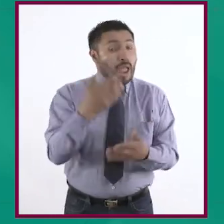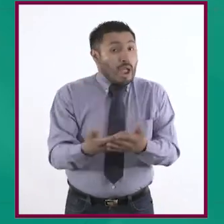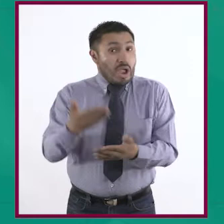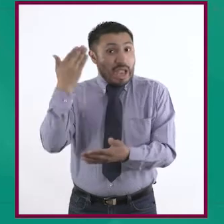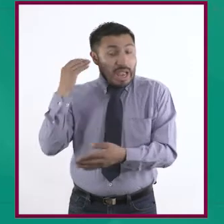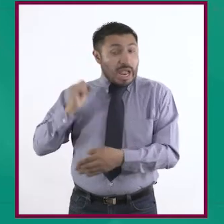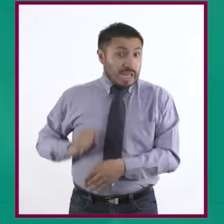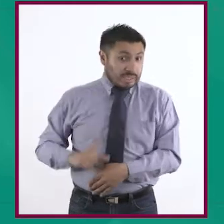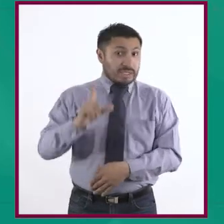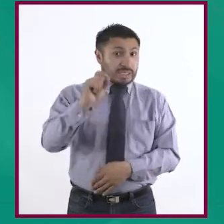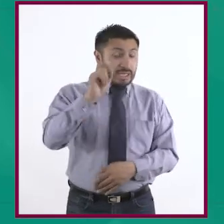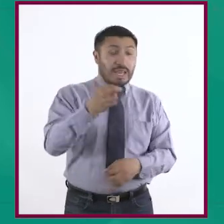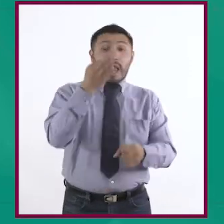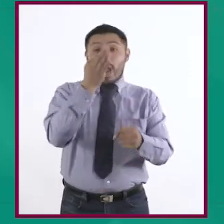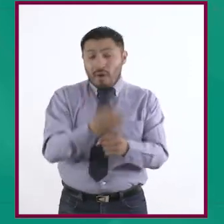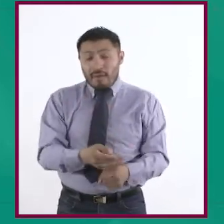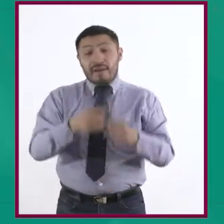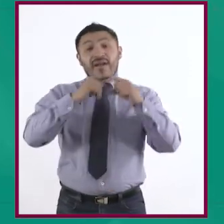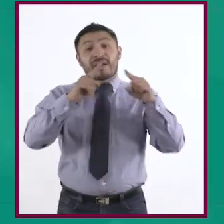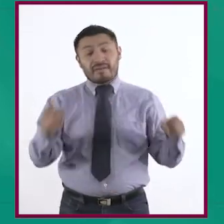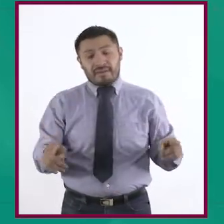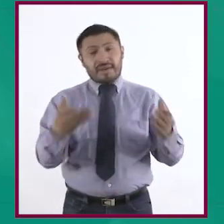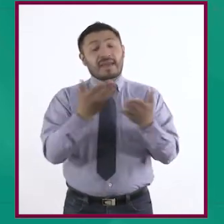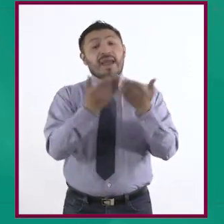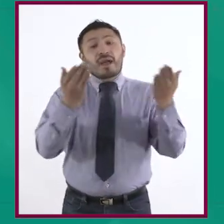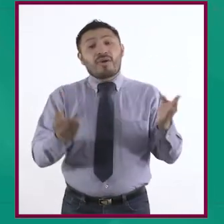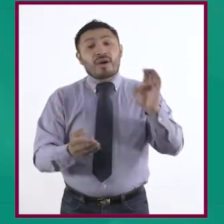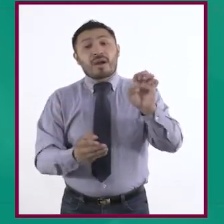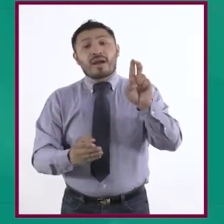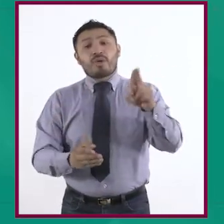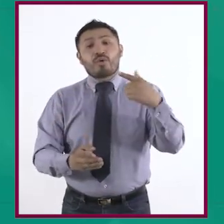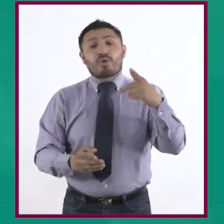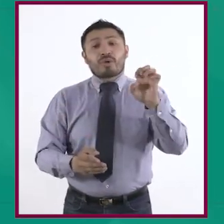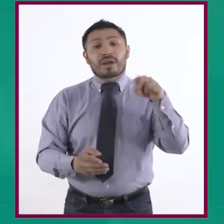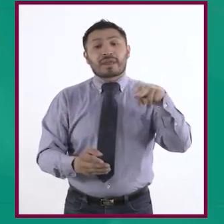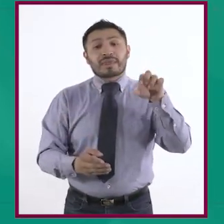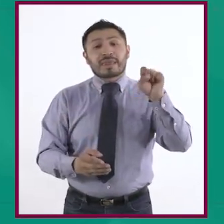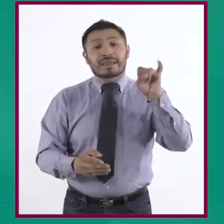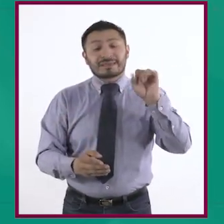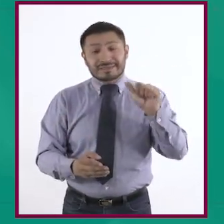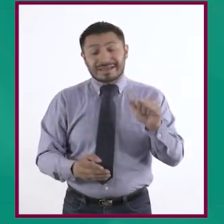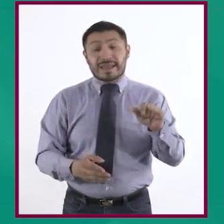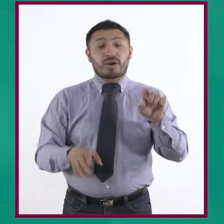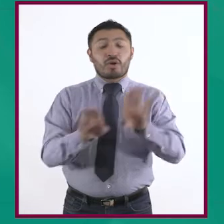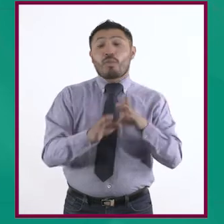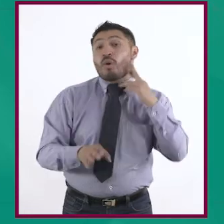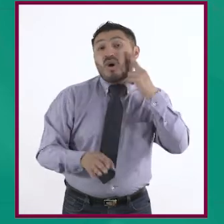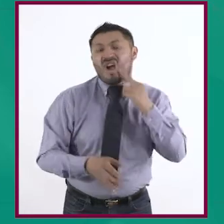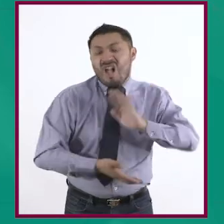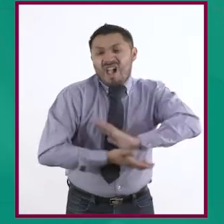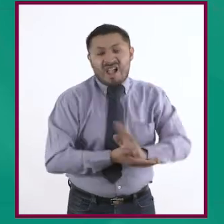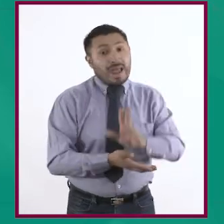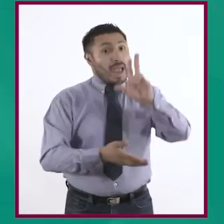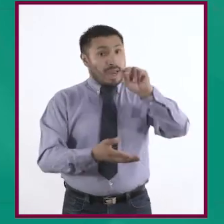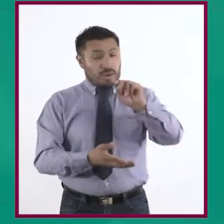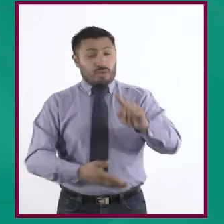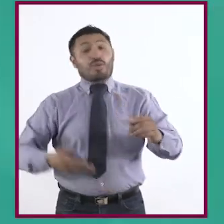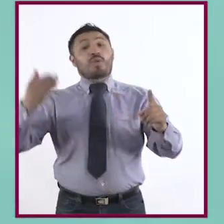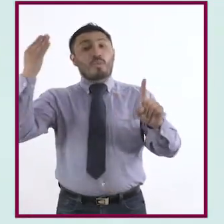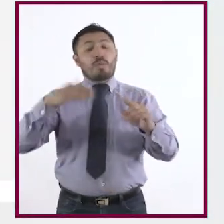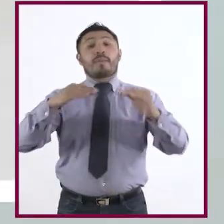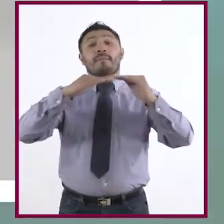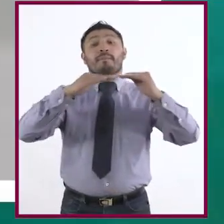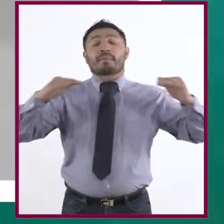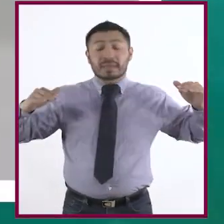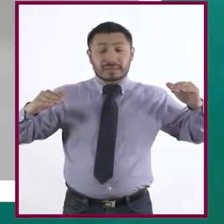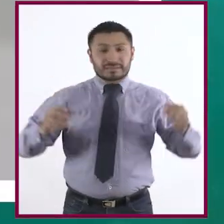Y, por supuesto, que sea una eugenesia que no tenga fines racistas, que sea neutra en este